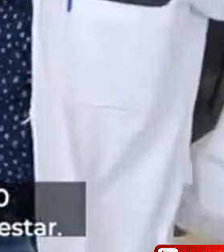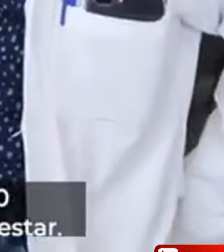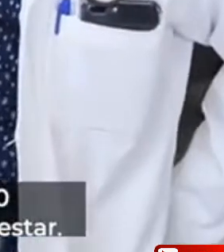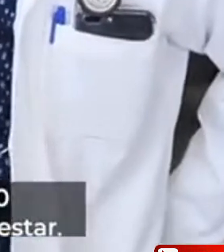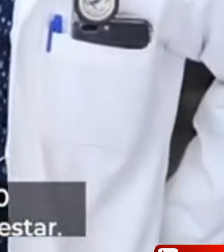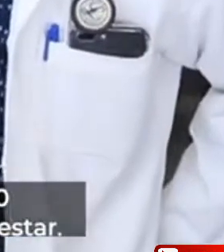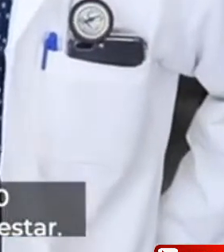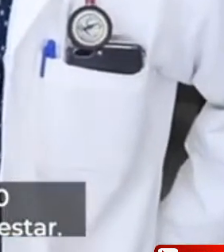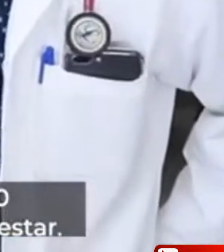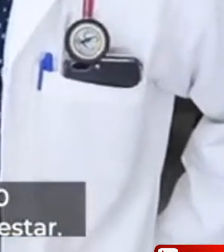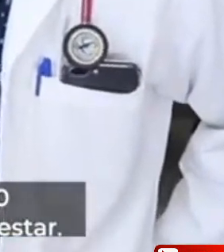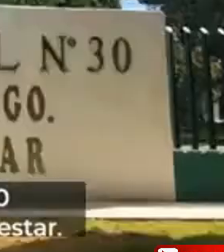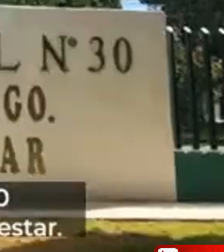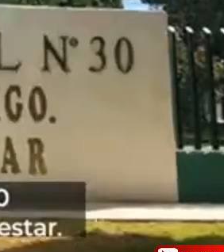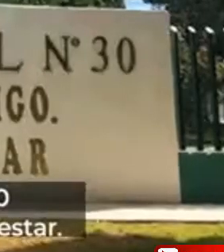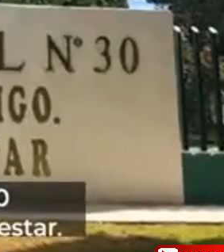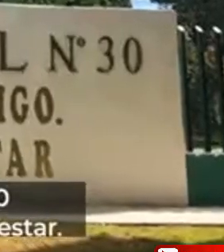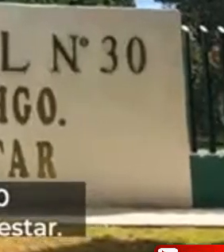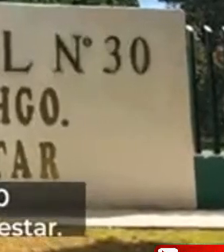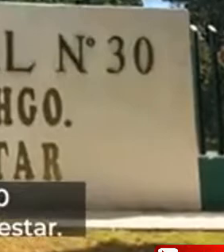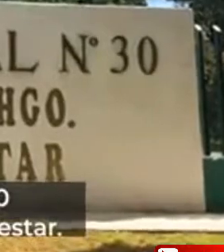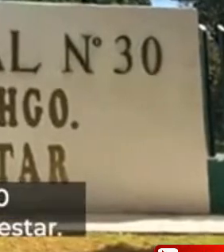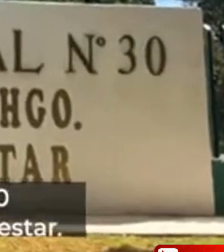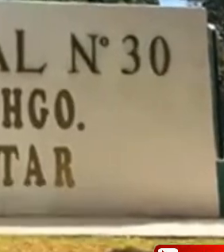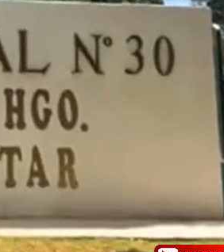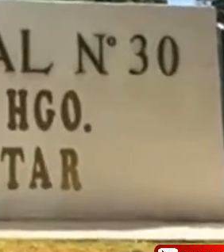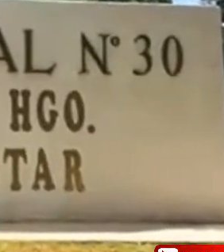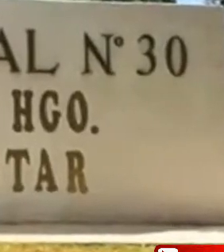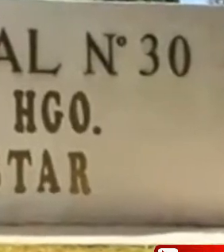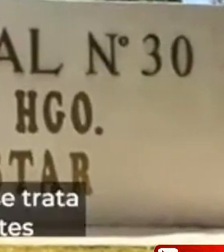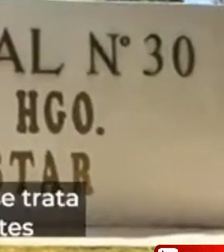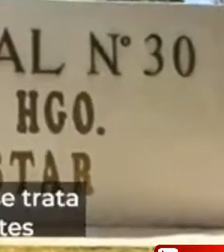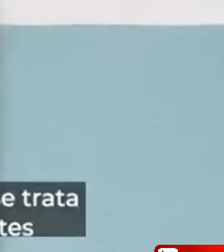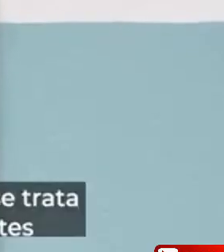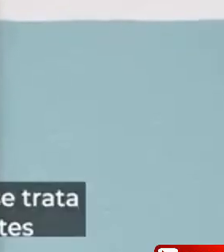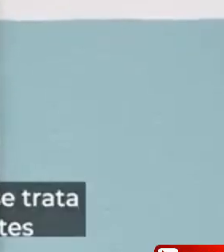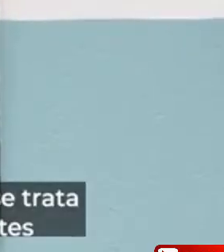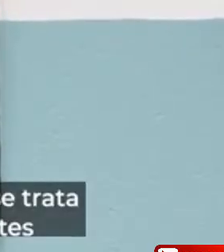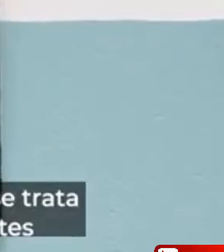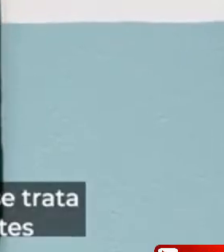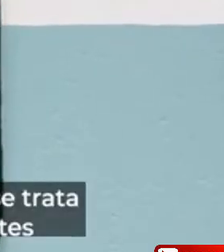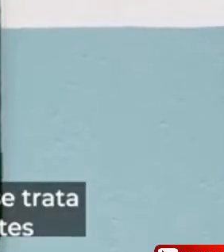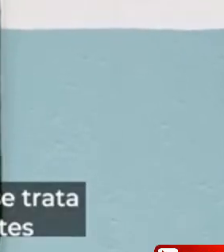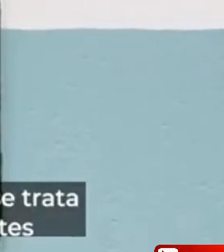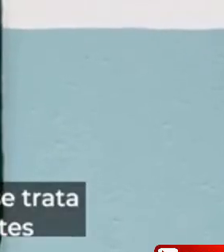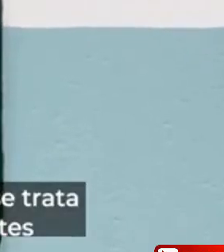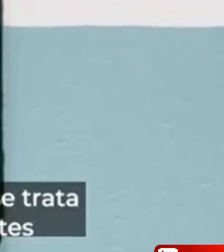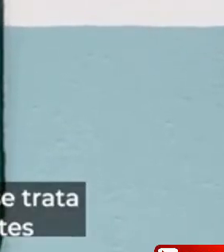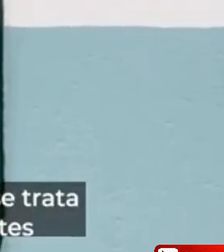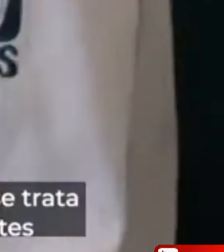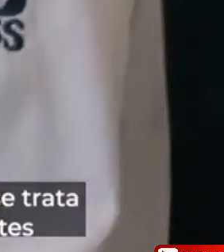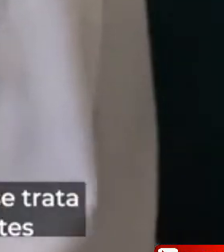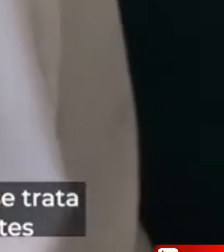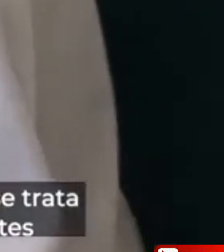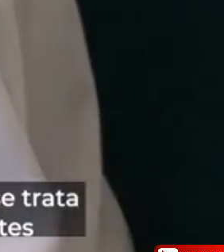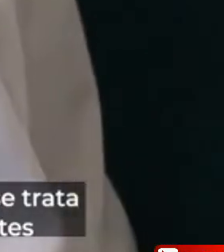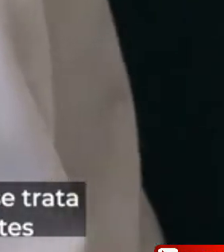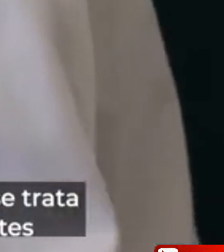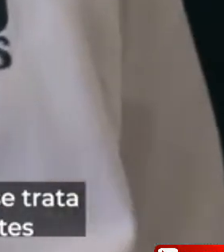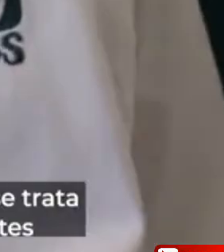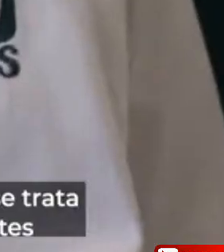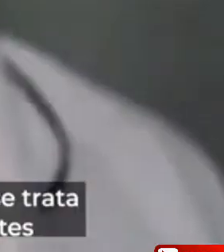80 hospitales rurales del programa IMSS Bienestar. Para el Instituto Mexicano del Seguro Social se trata de una